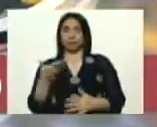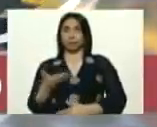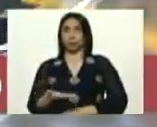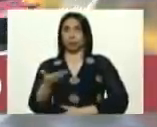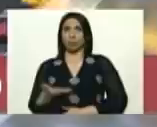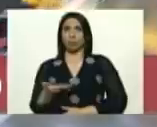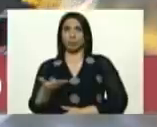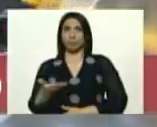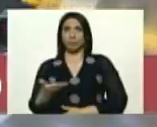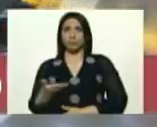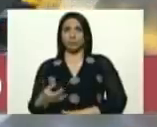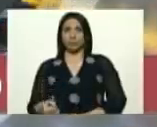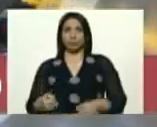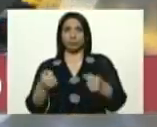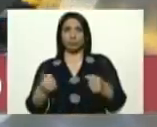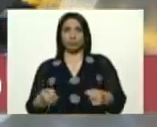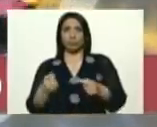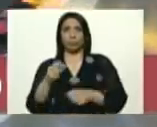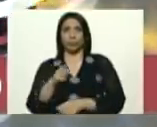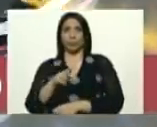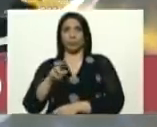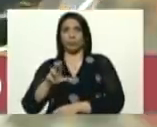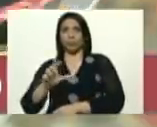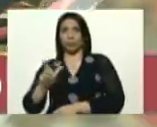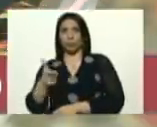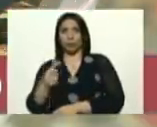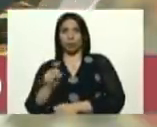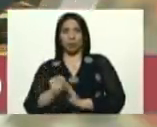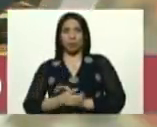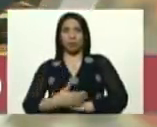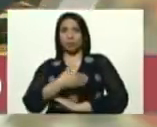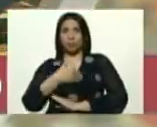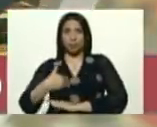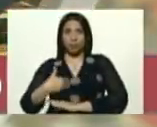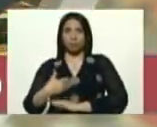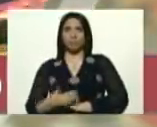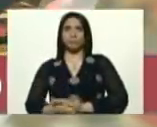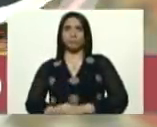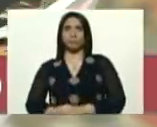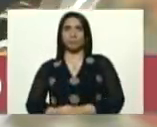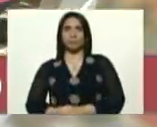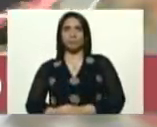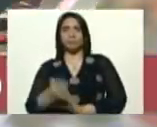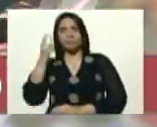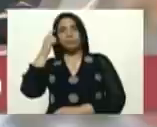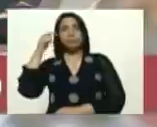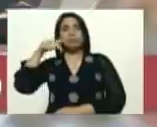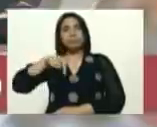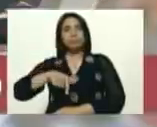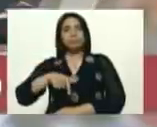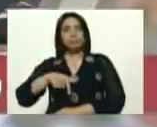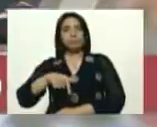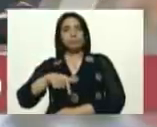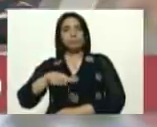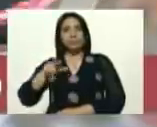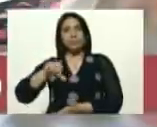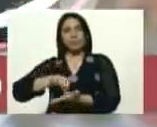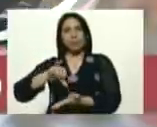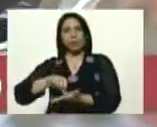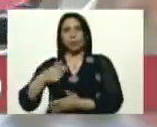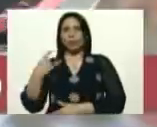importante del mercado de las pulgas. Quiero señalar que al día de hoy este foco ya